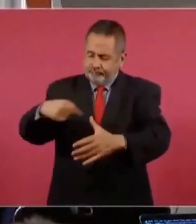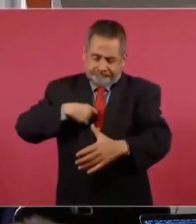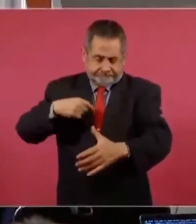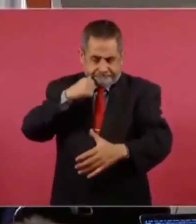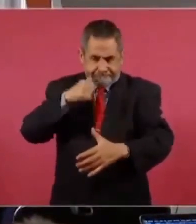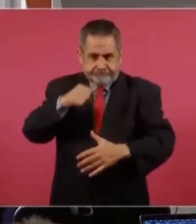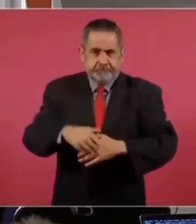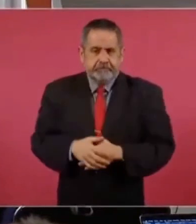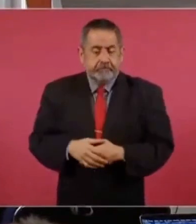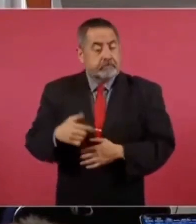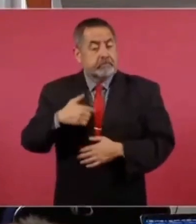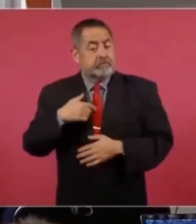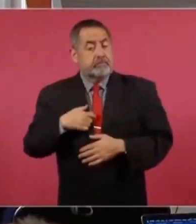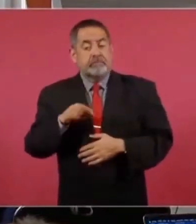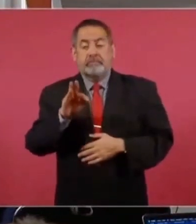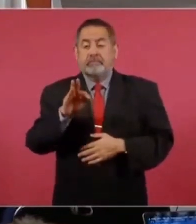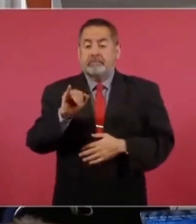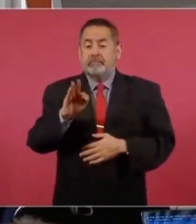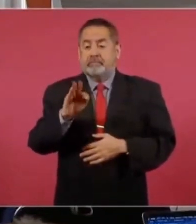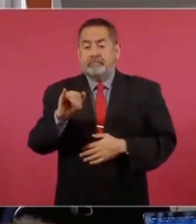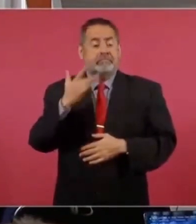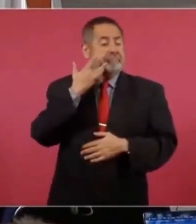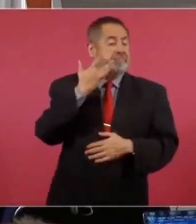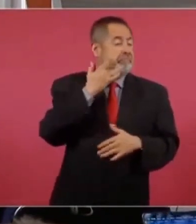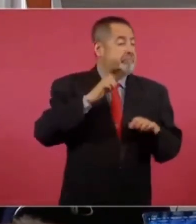No soy un fifí,